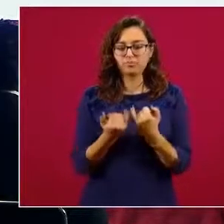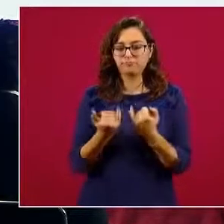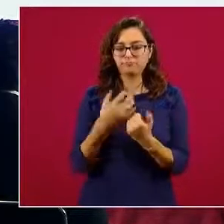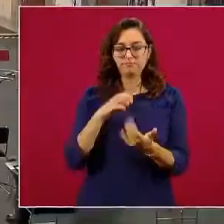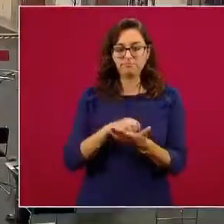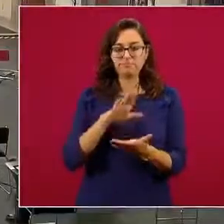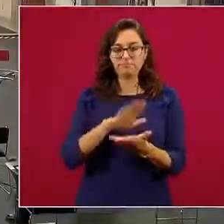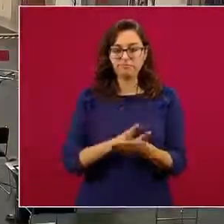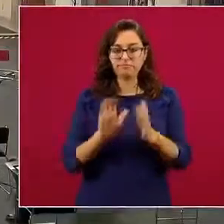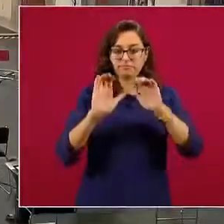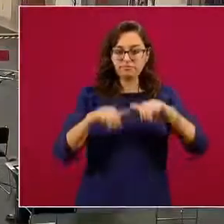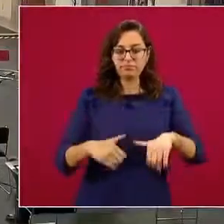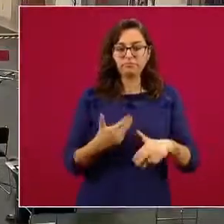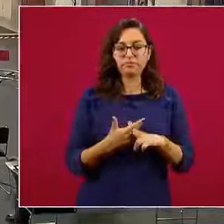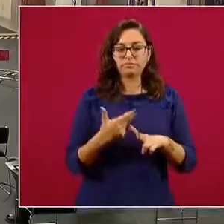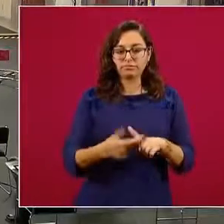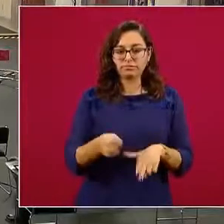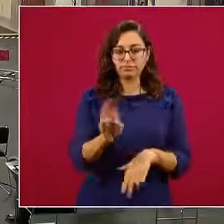miércoles. Y